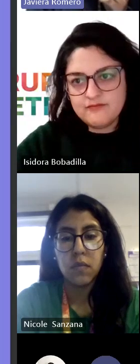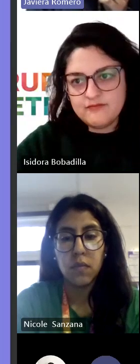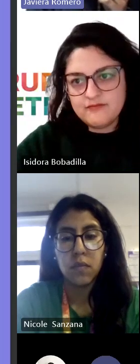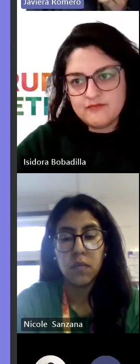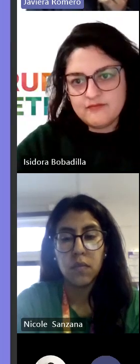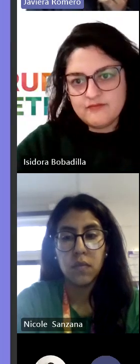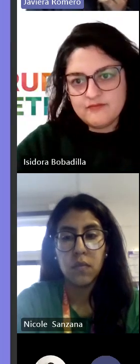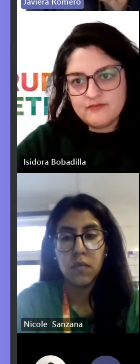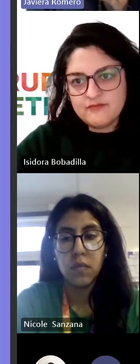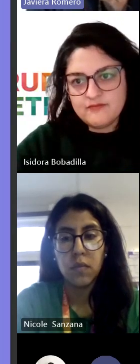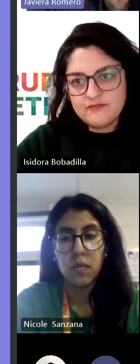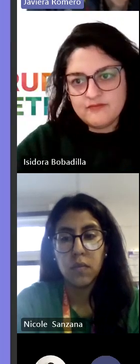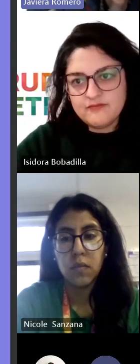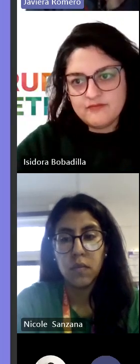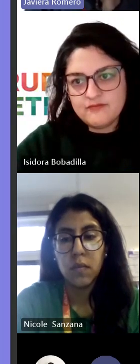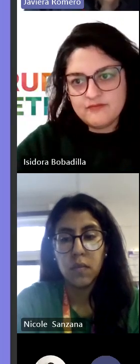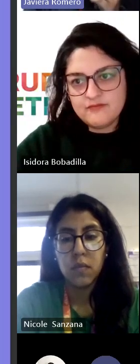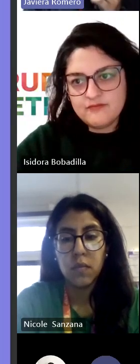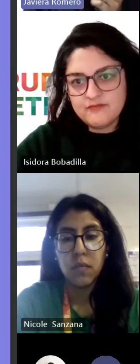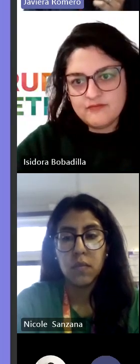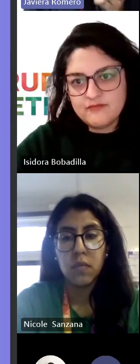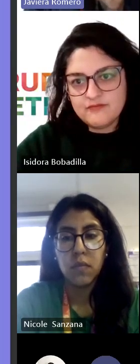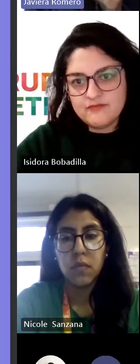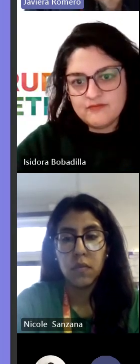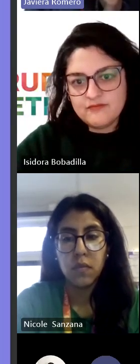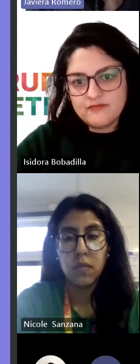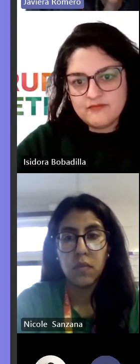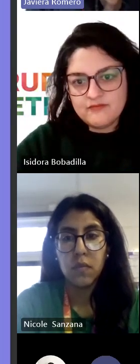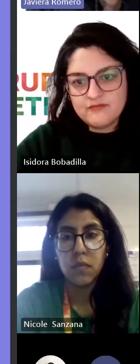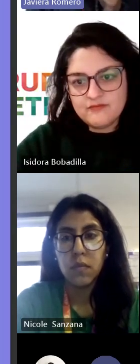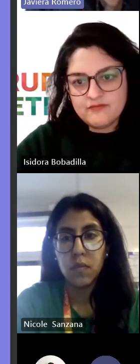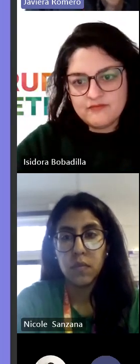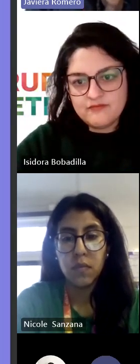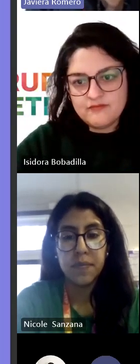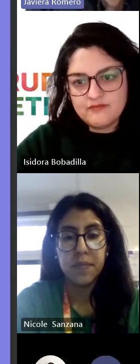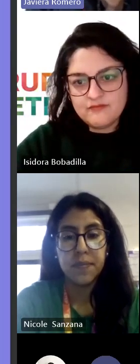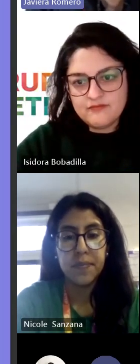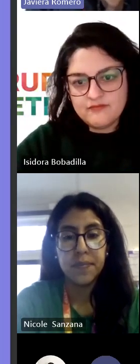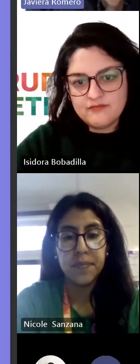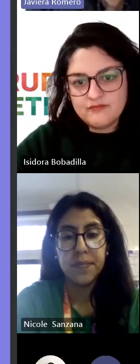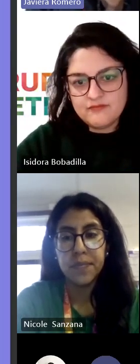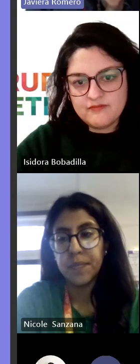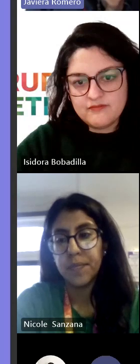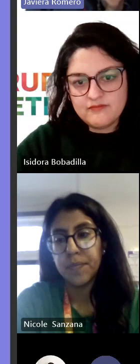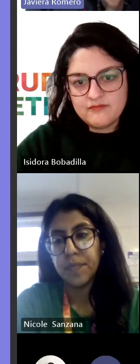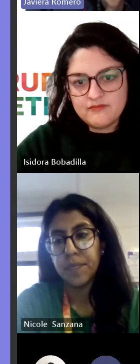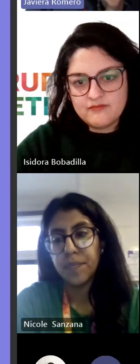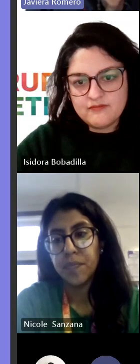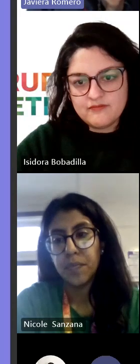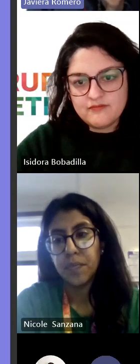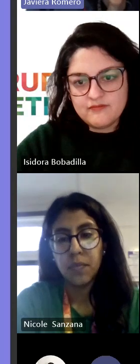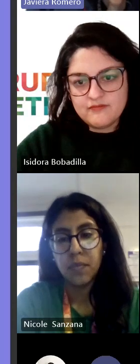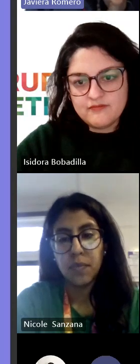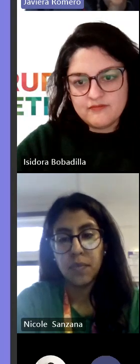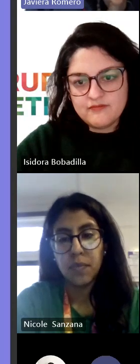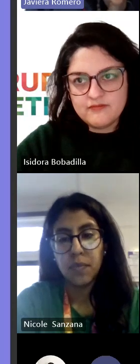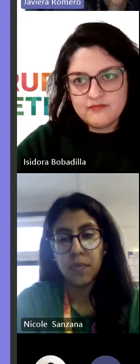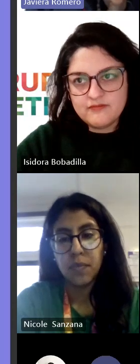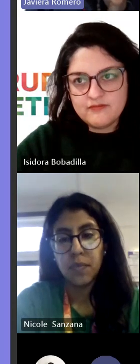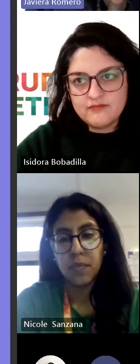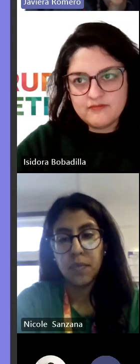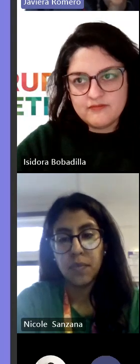cuidado, ¿cierto? Entendiendo que estamos para cuidar la salud mental de todos y todas. Algunas personas podemos ser